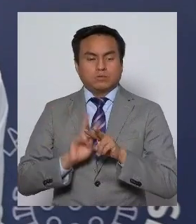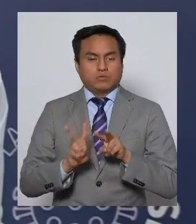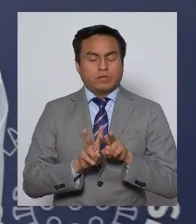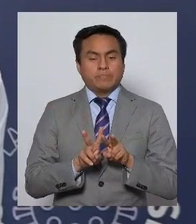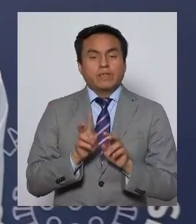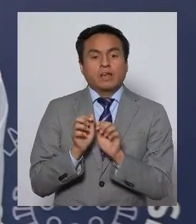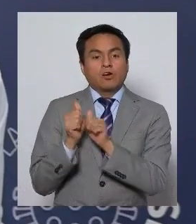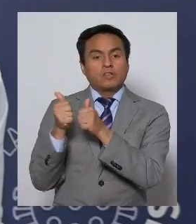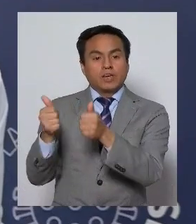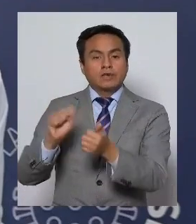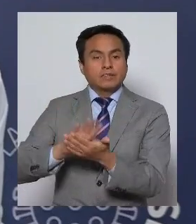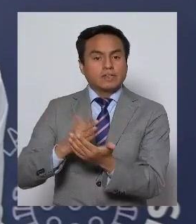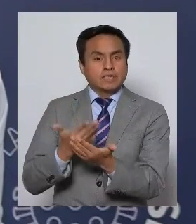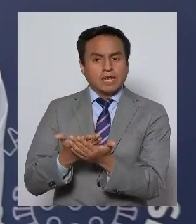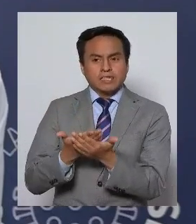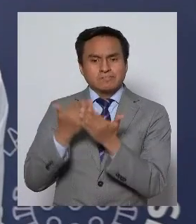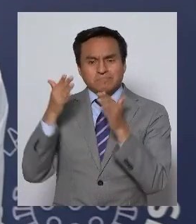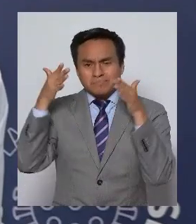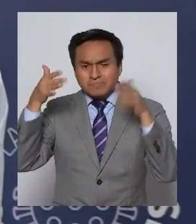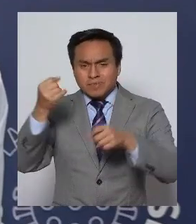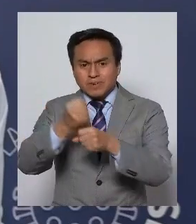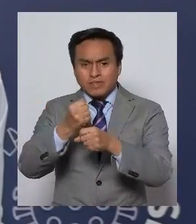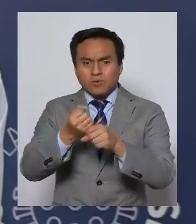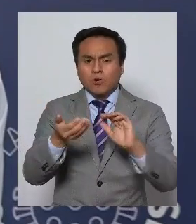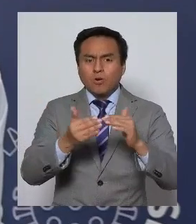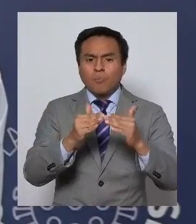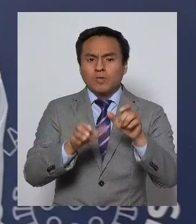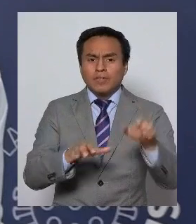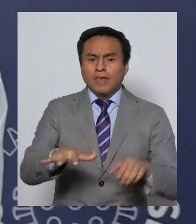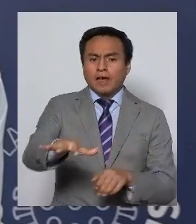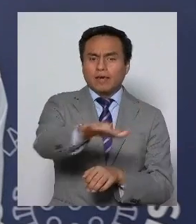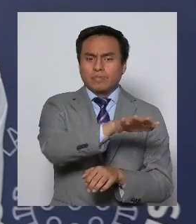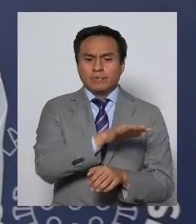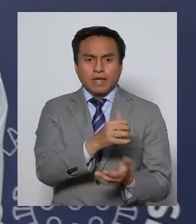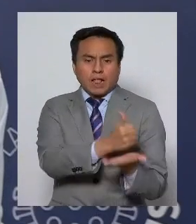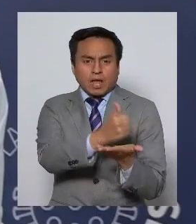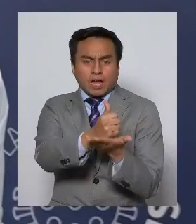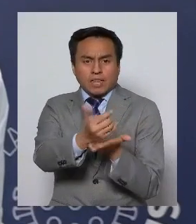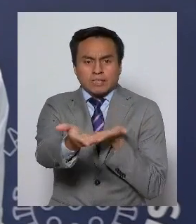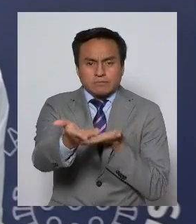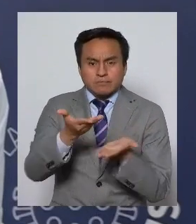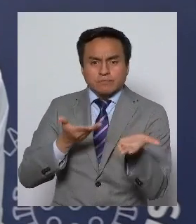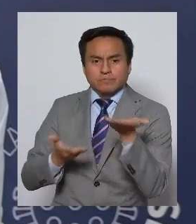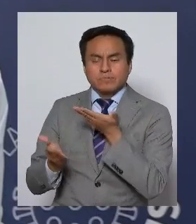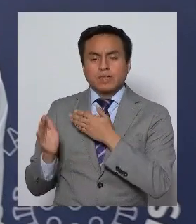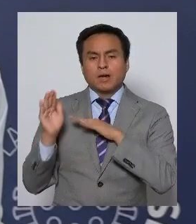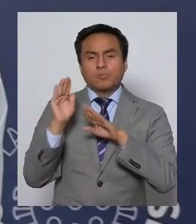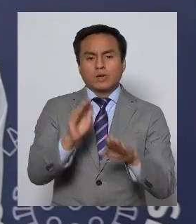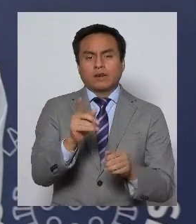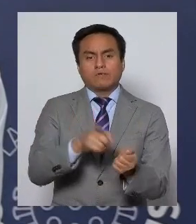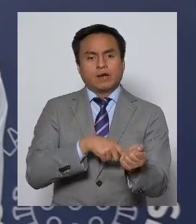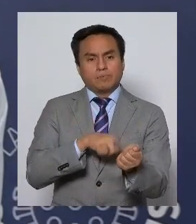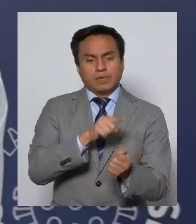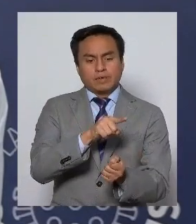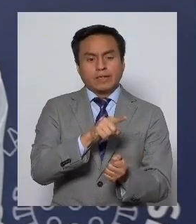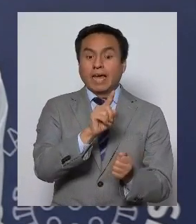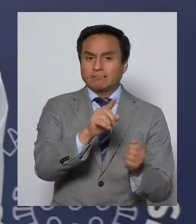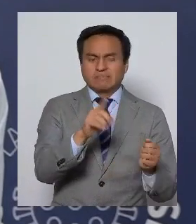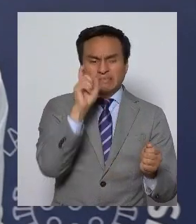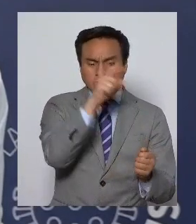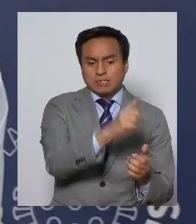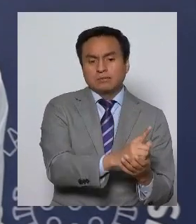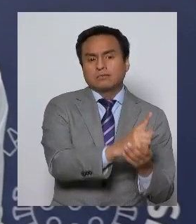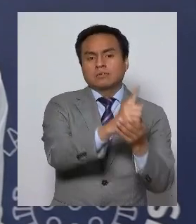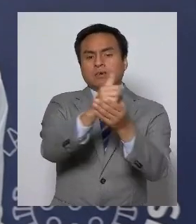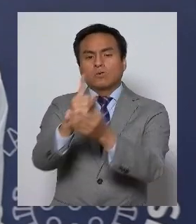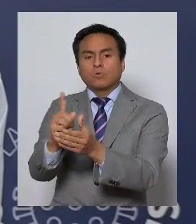están las autoridades sanitarias, trabajando con la comunidad, trabajando con los alcaldes para apoyar a esas familias y trasladarlas a